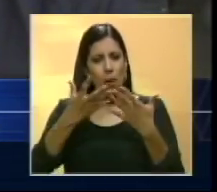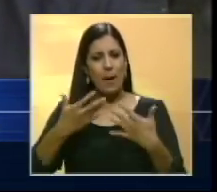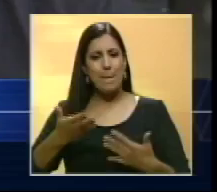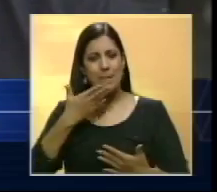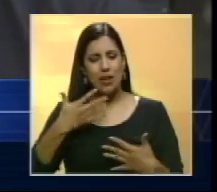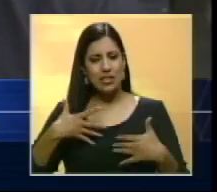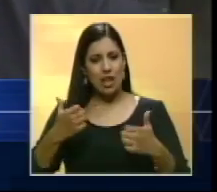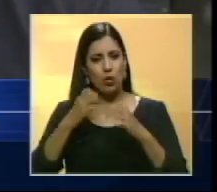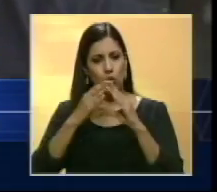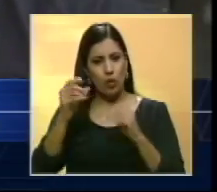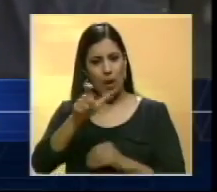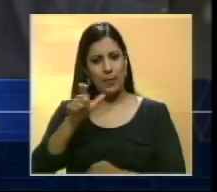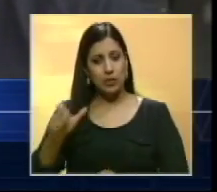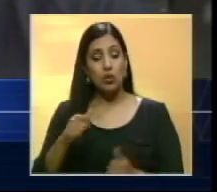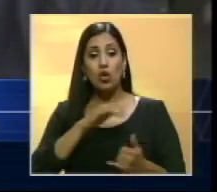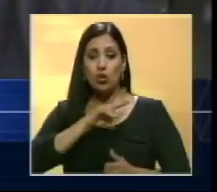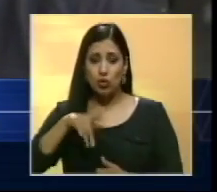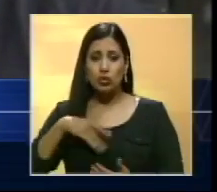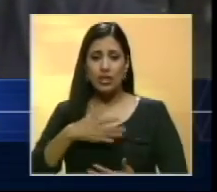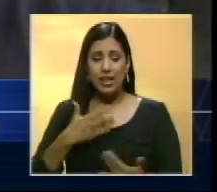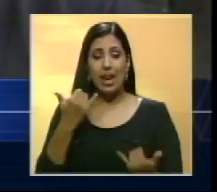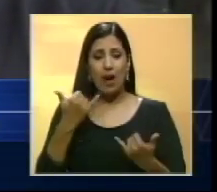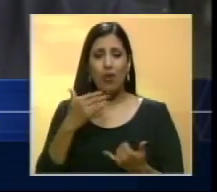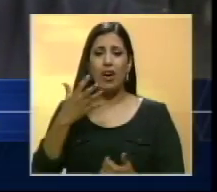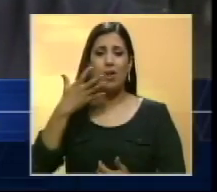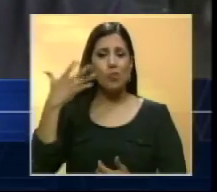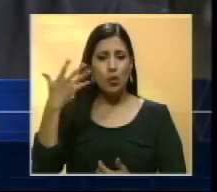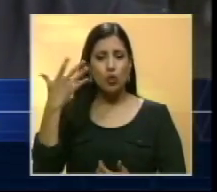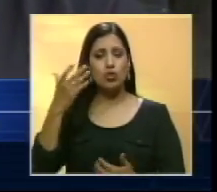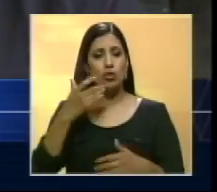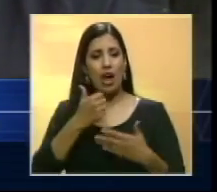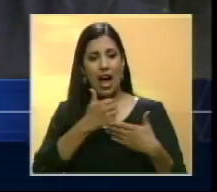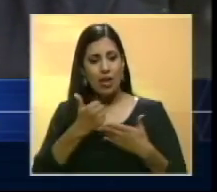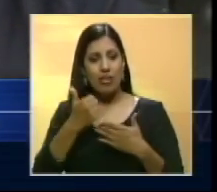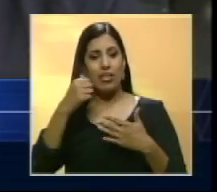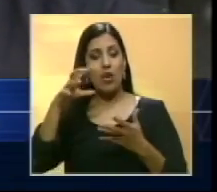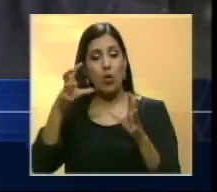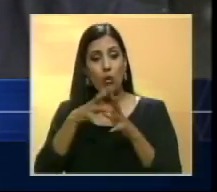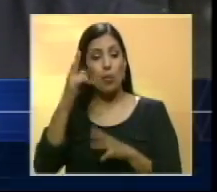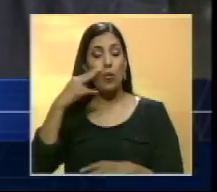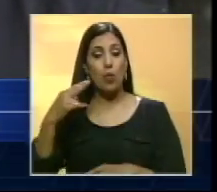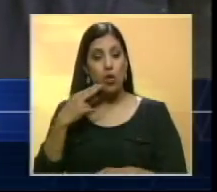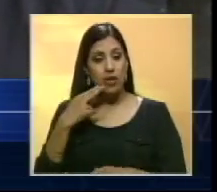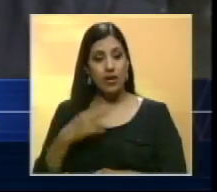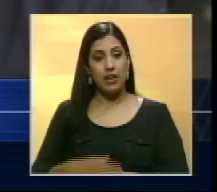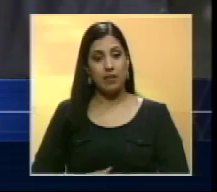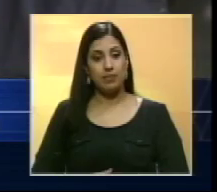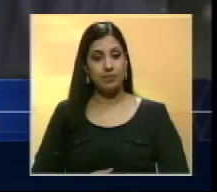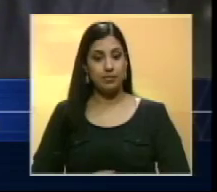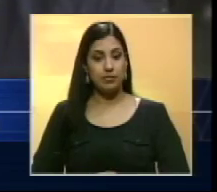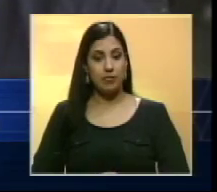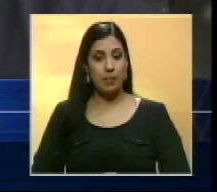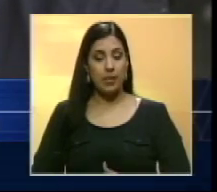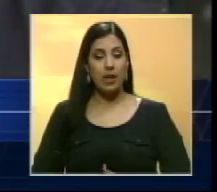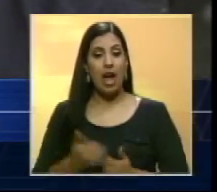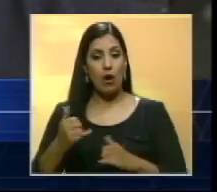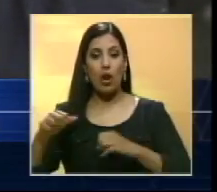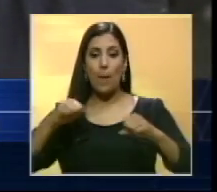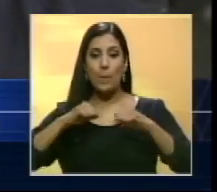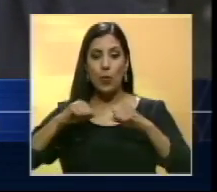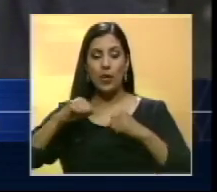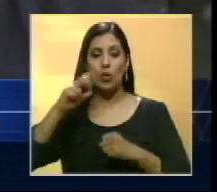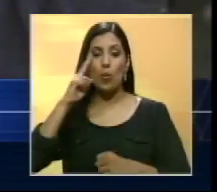que es lo que queremos. Por eso nos sentimos orgullosos de pertenecer al equipo bolivariano, a este